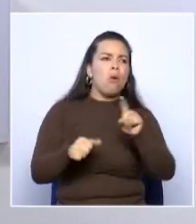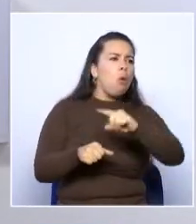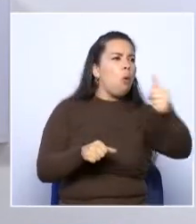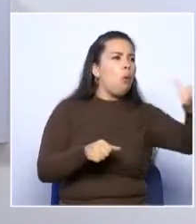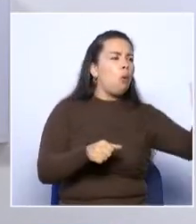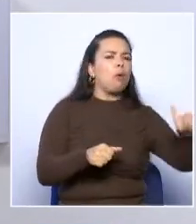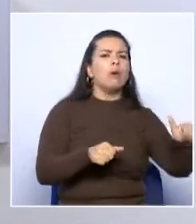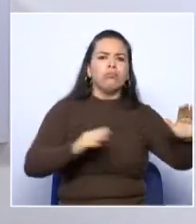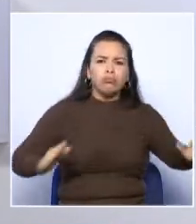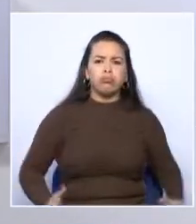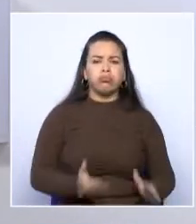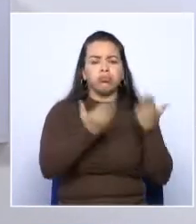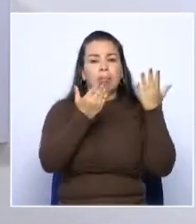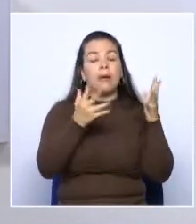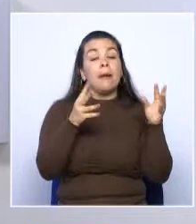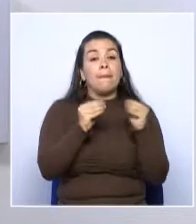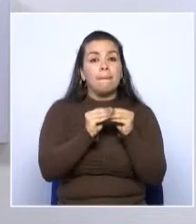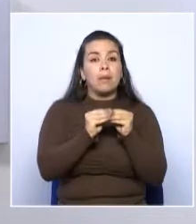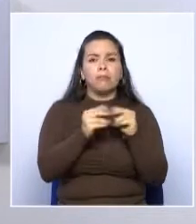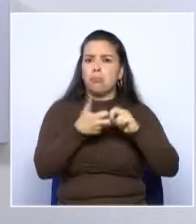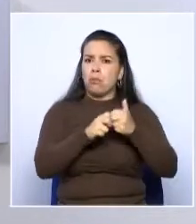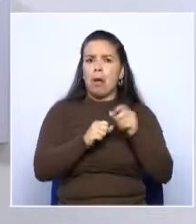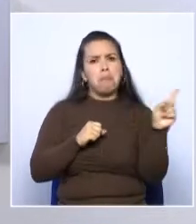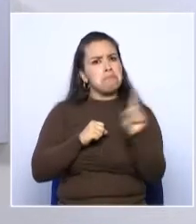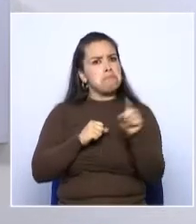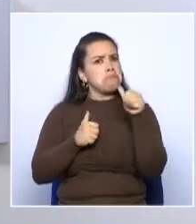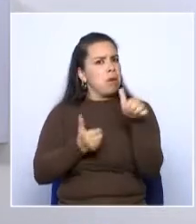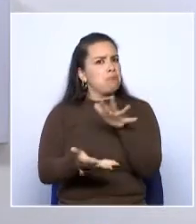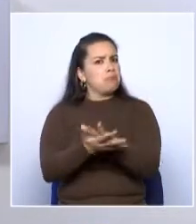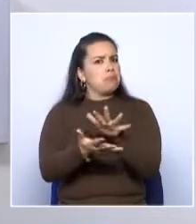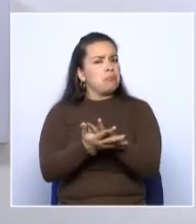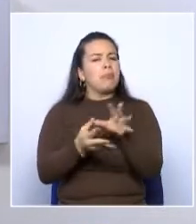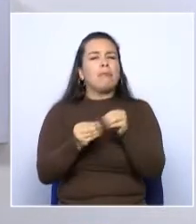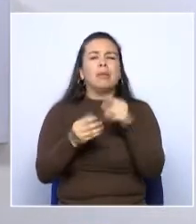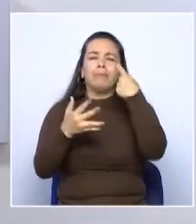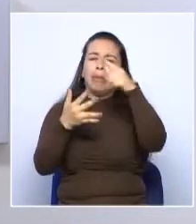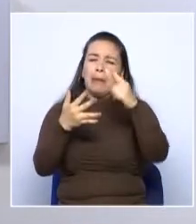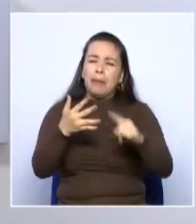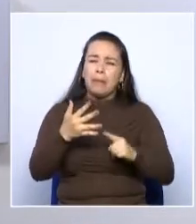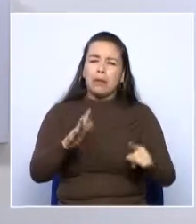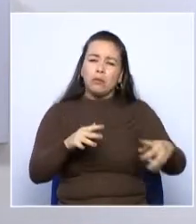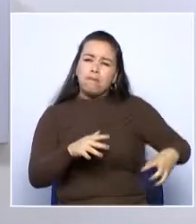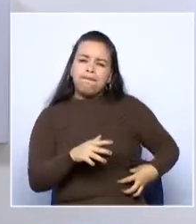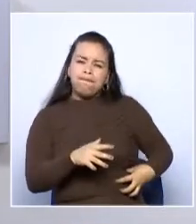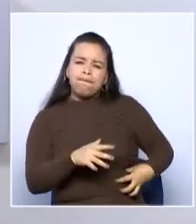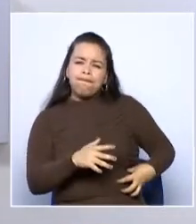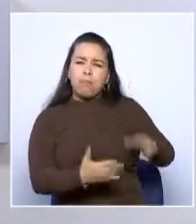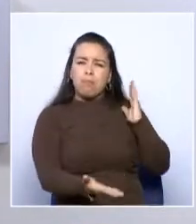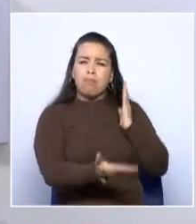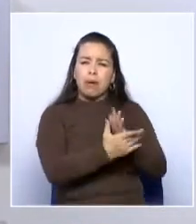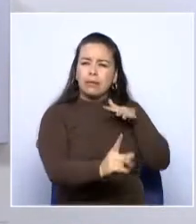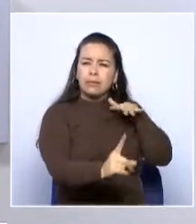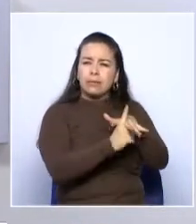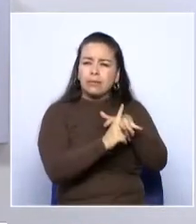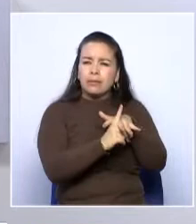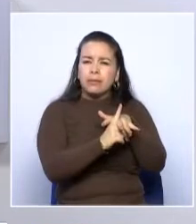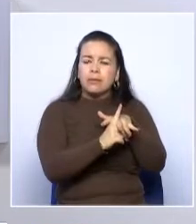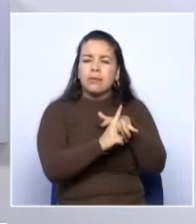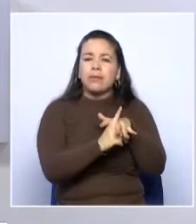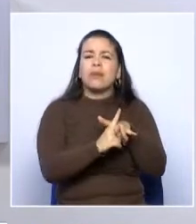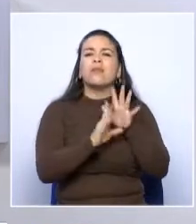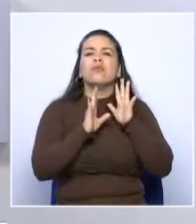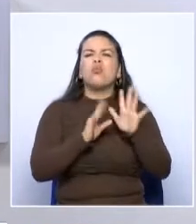¿sí? Y no va a tener ningún problema. Entonces, encontrar múltiples lesiones en un hígado que lleva a que termina